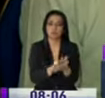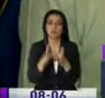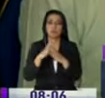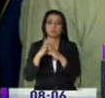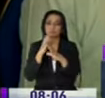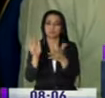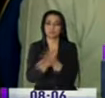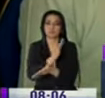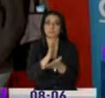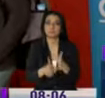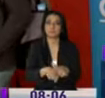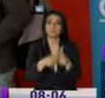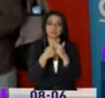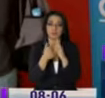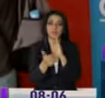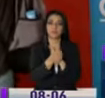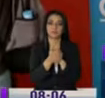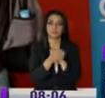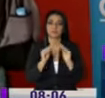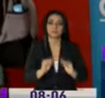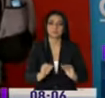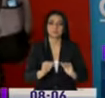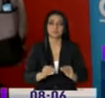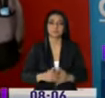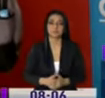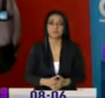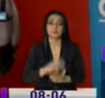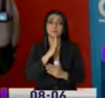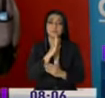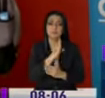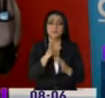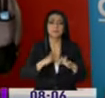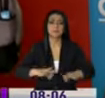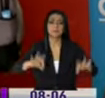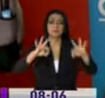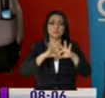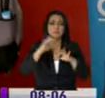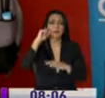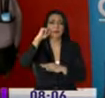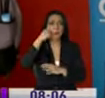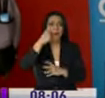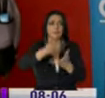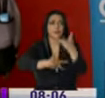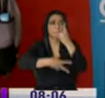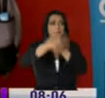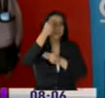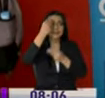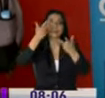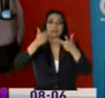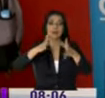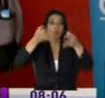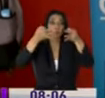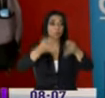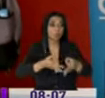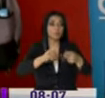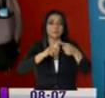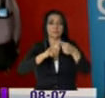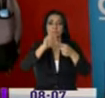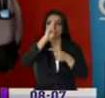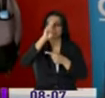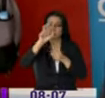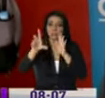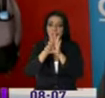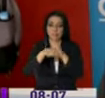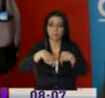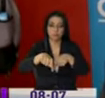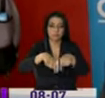de capacitación. Siempre es bueno que estemos recordando lo que ellos tienen que cumplir, límites de velocidad,